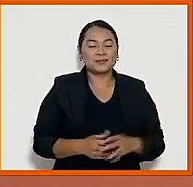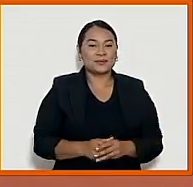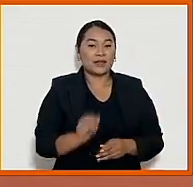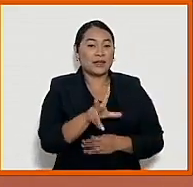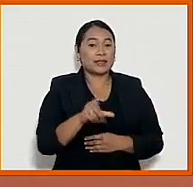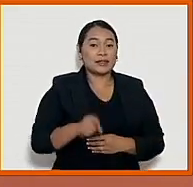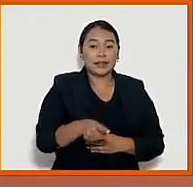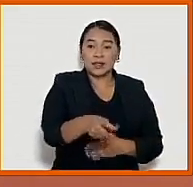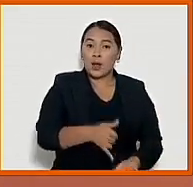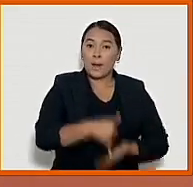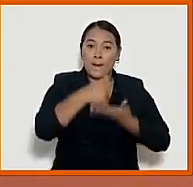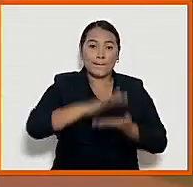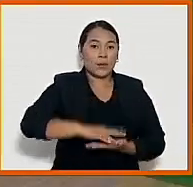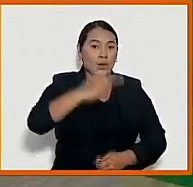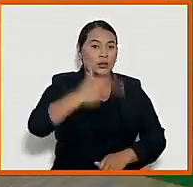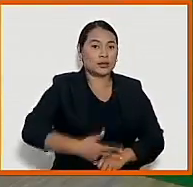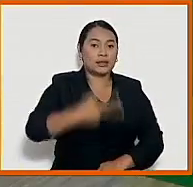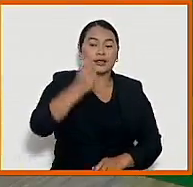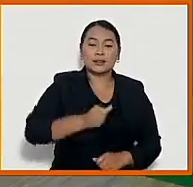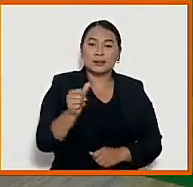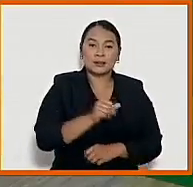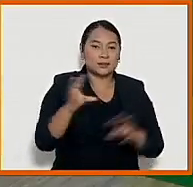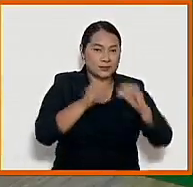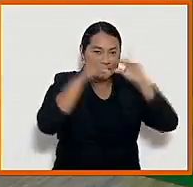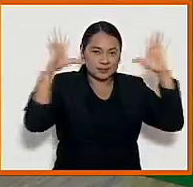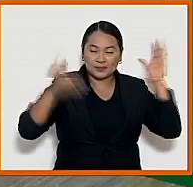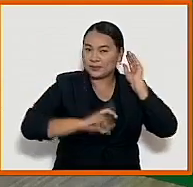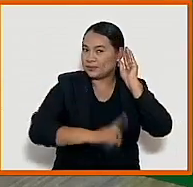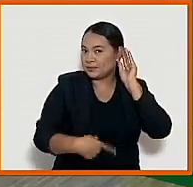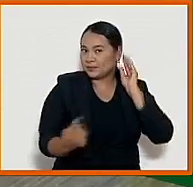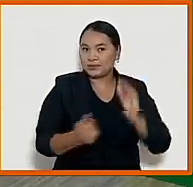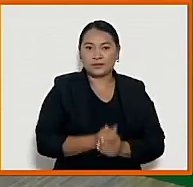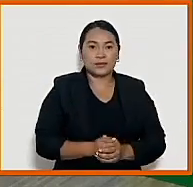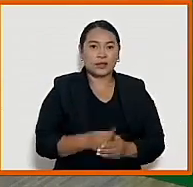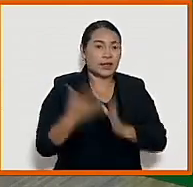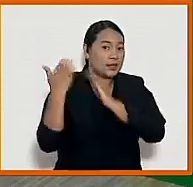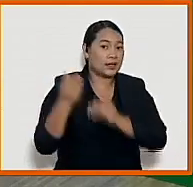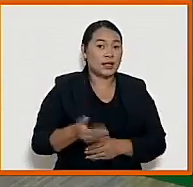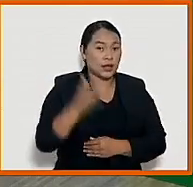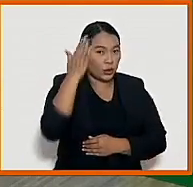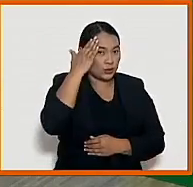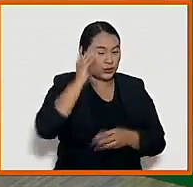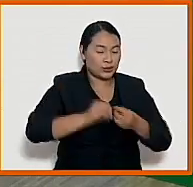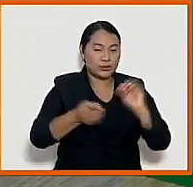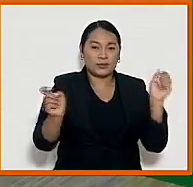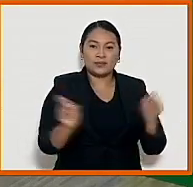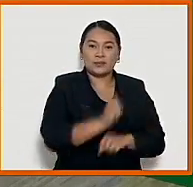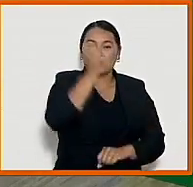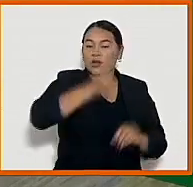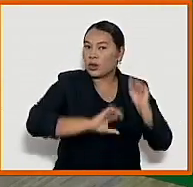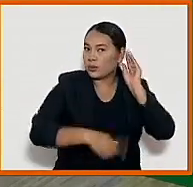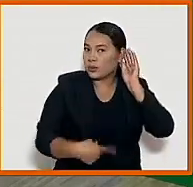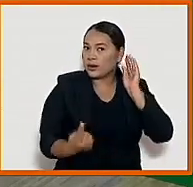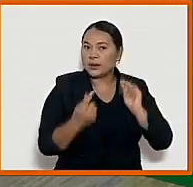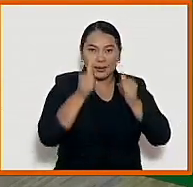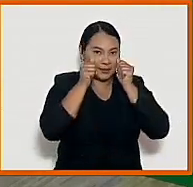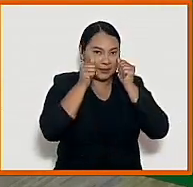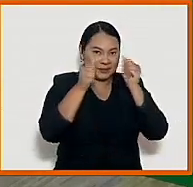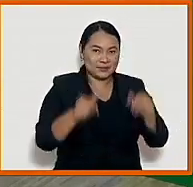3X, tu premio se multiplica por 3 esta mañana en Diaria. Si estás esperando conocer el número favorecido para más 1, atentos, porque este